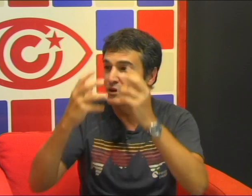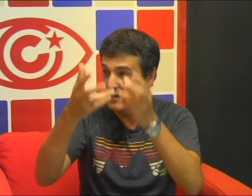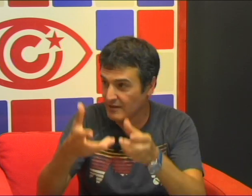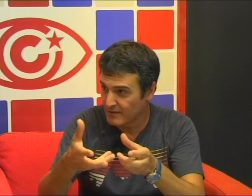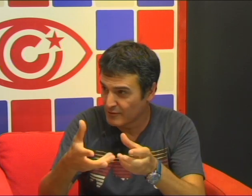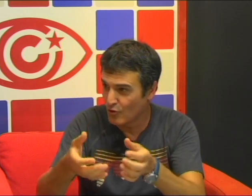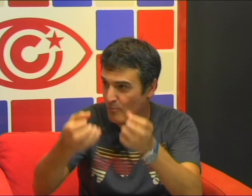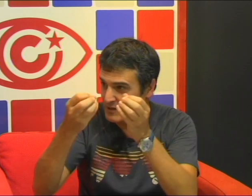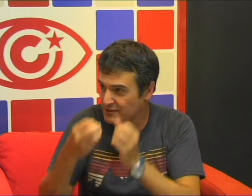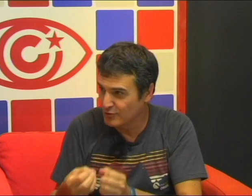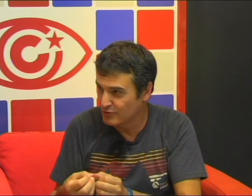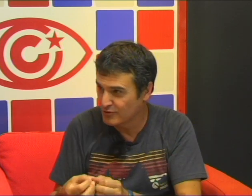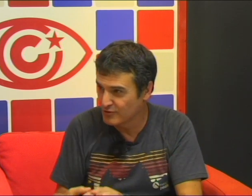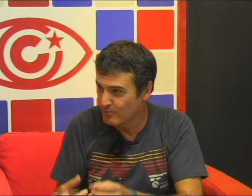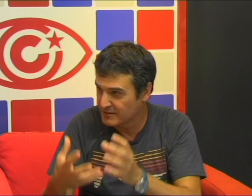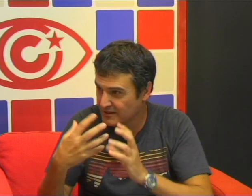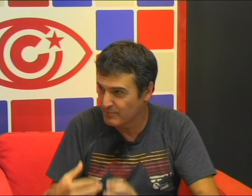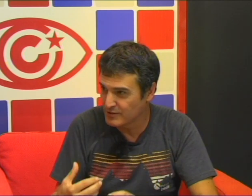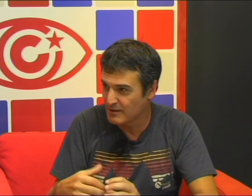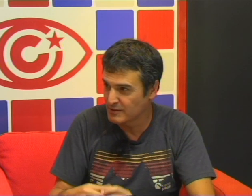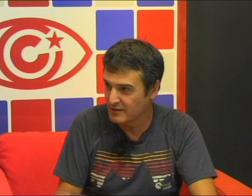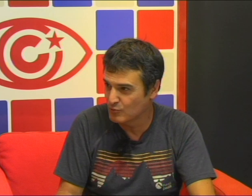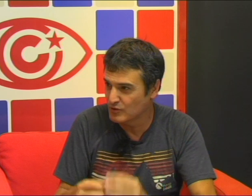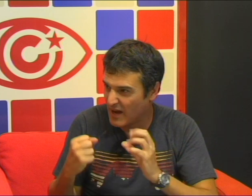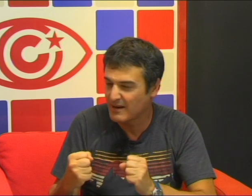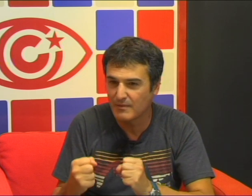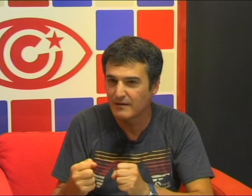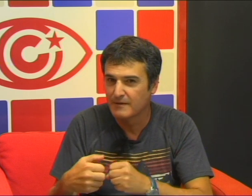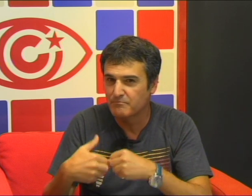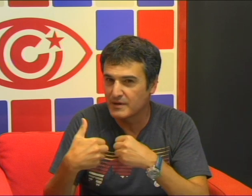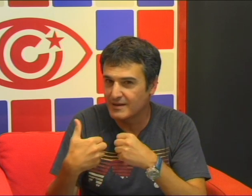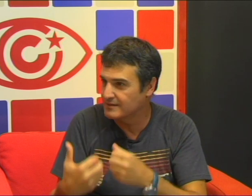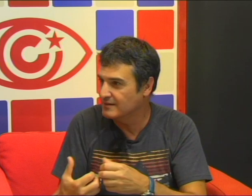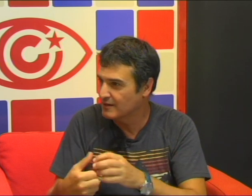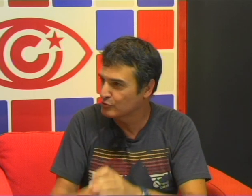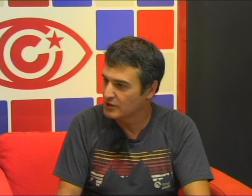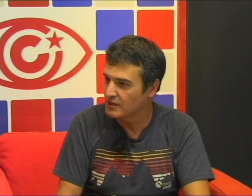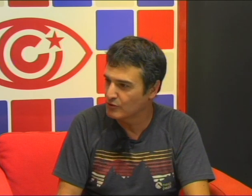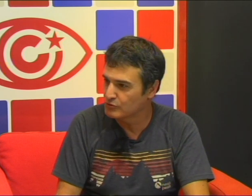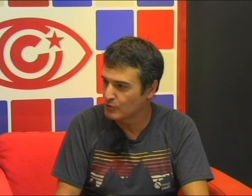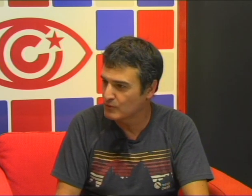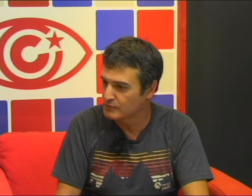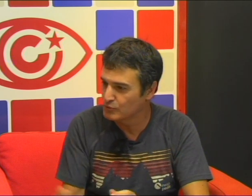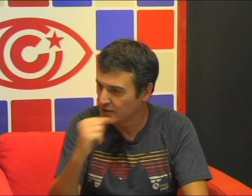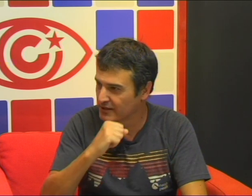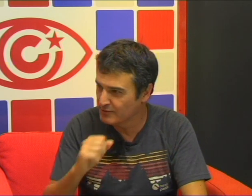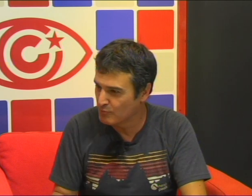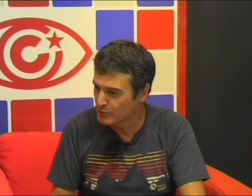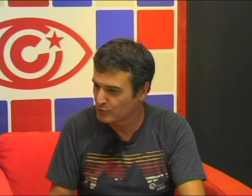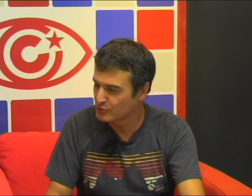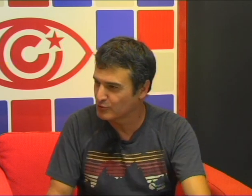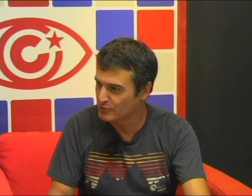solidaridad convertido convertida precisamente en un arma mediática contra contra tu que